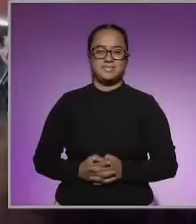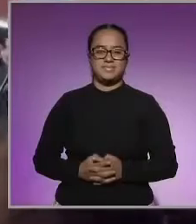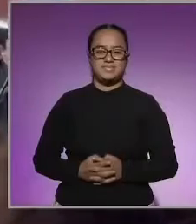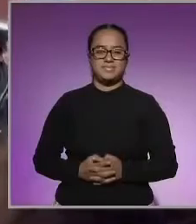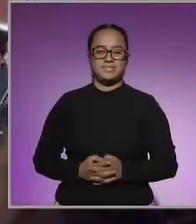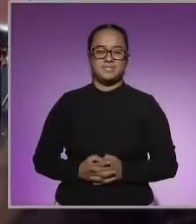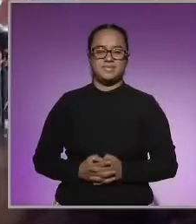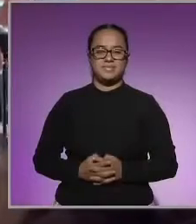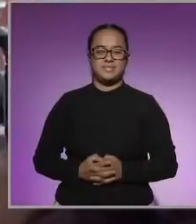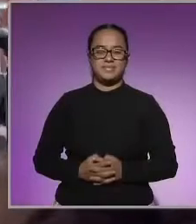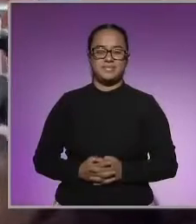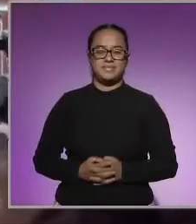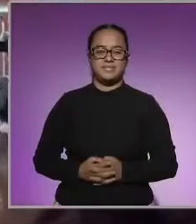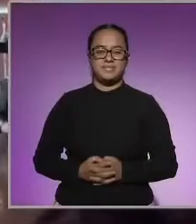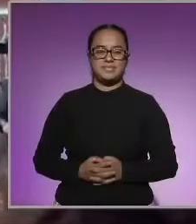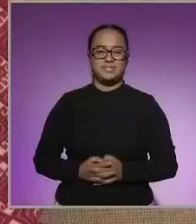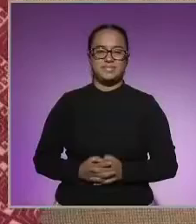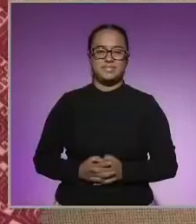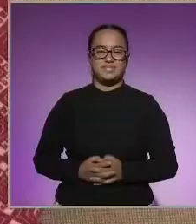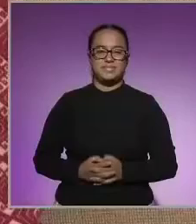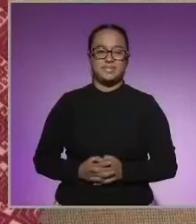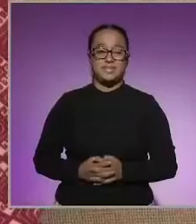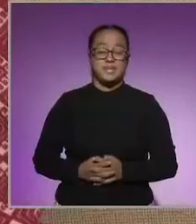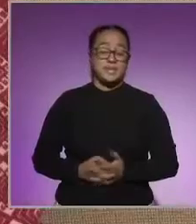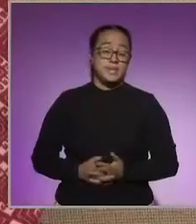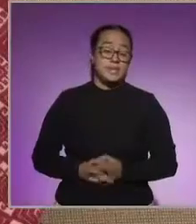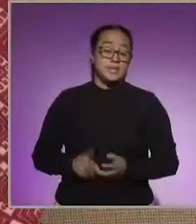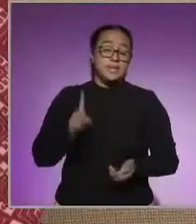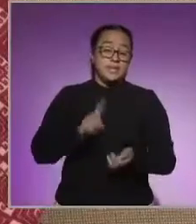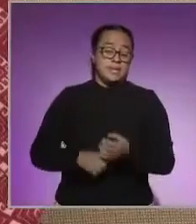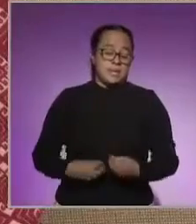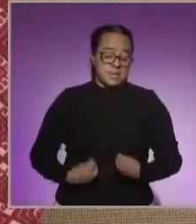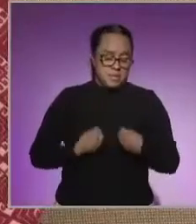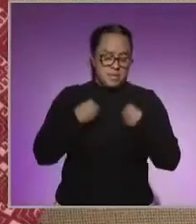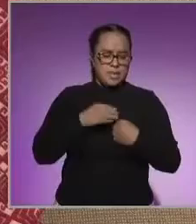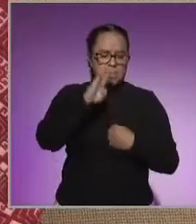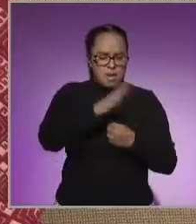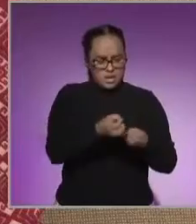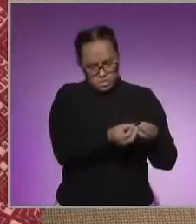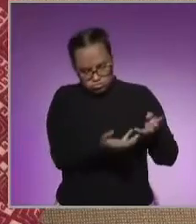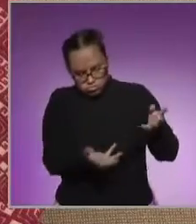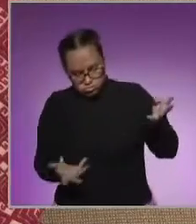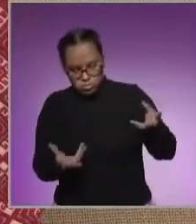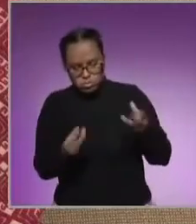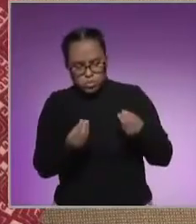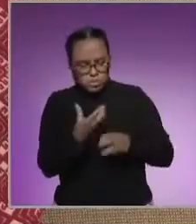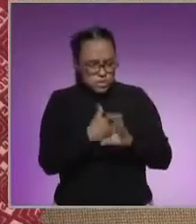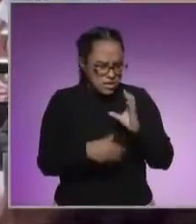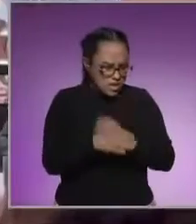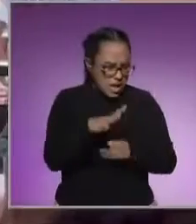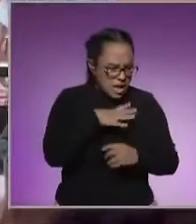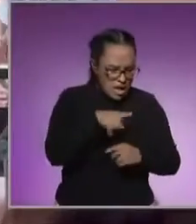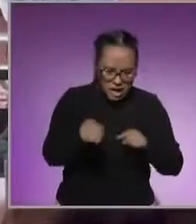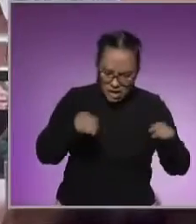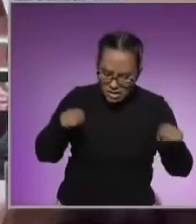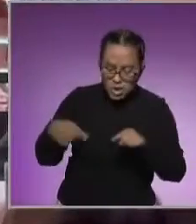y bueno la vida es como en un gran fet y quieres probarlo todos